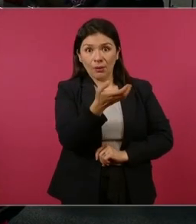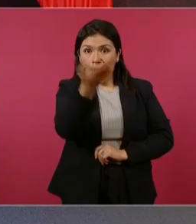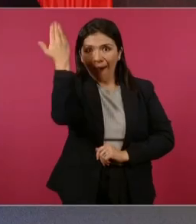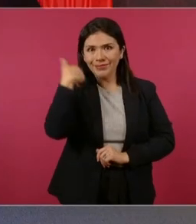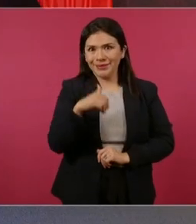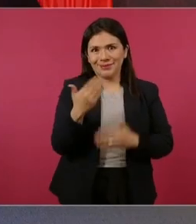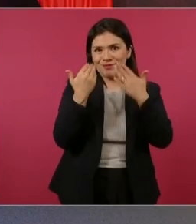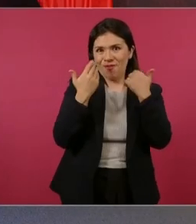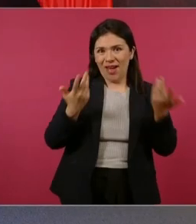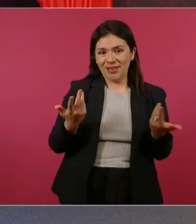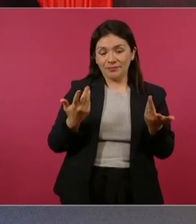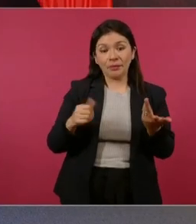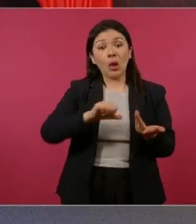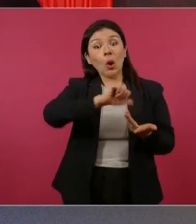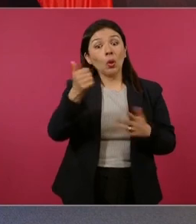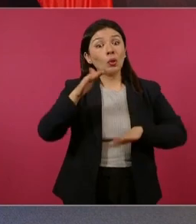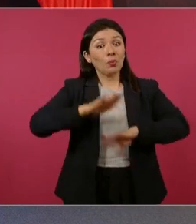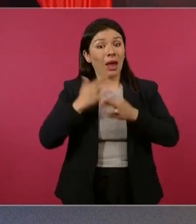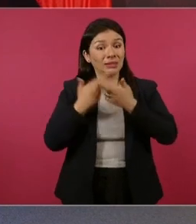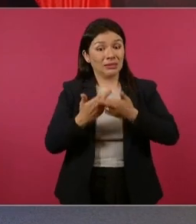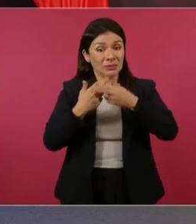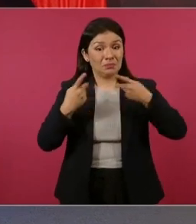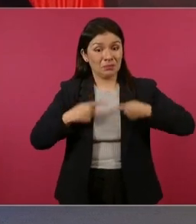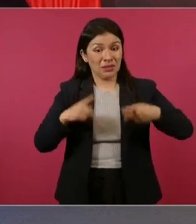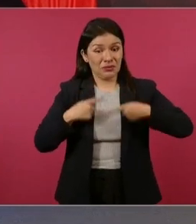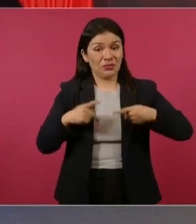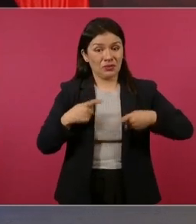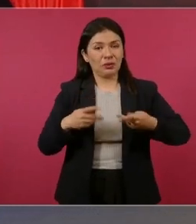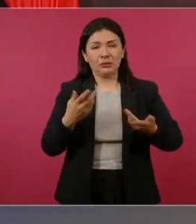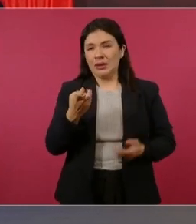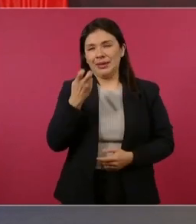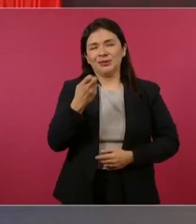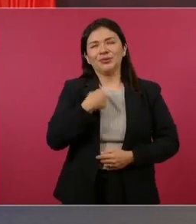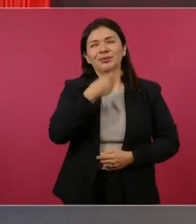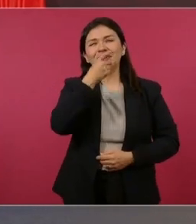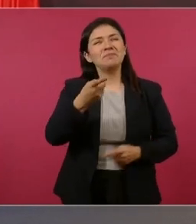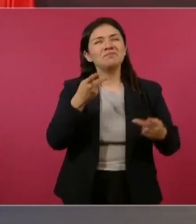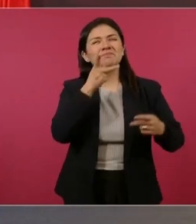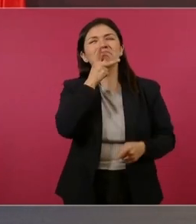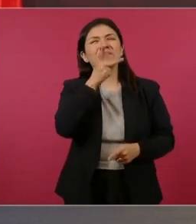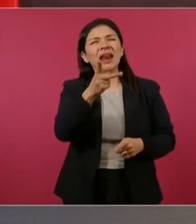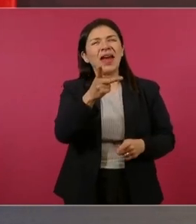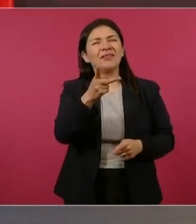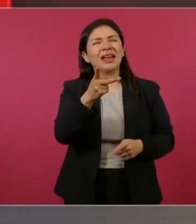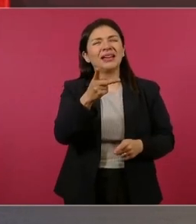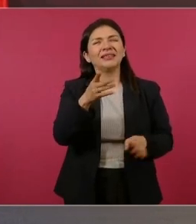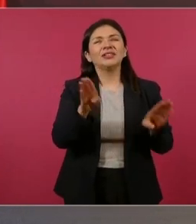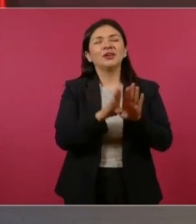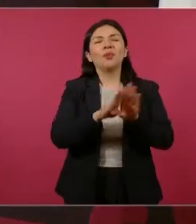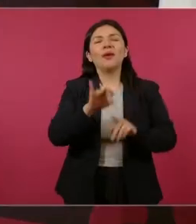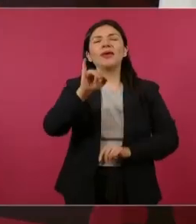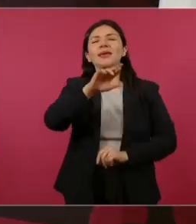el resto, vamos a decir, no me gusta la palabra, pero